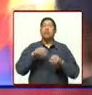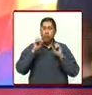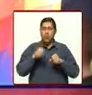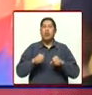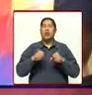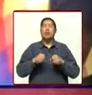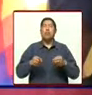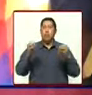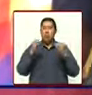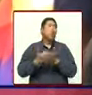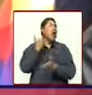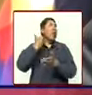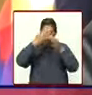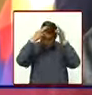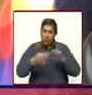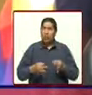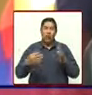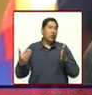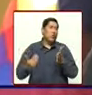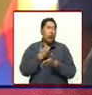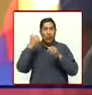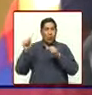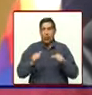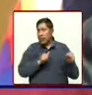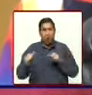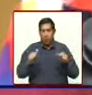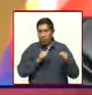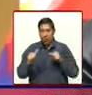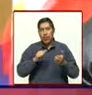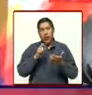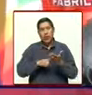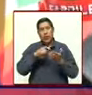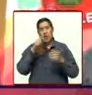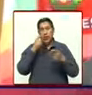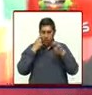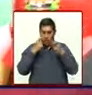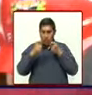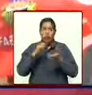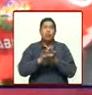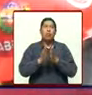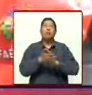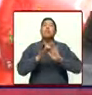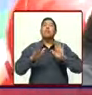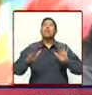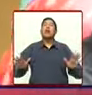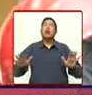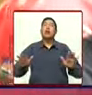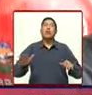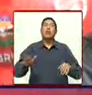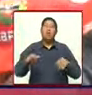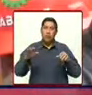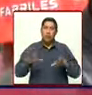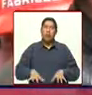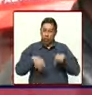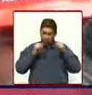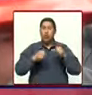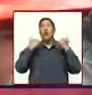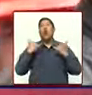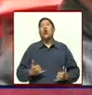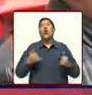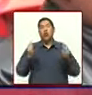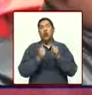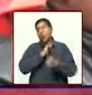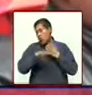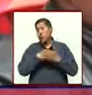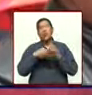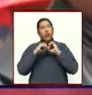tomar nuevas decisiones y nuevas acciones en esta medida pacífica que hemos asumido el día de hoy con